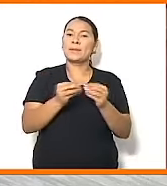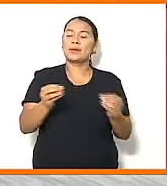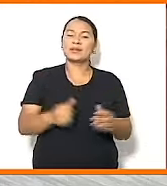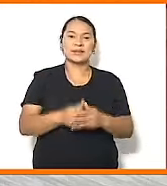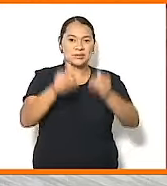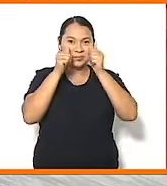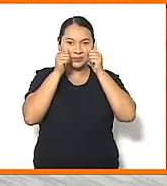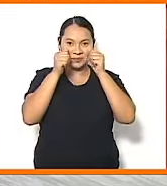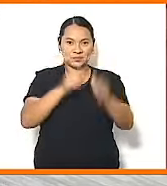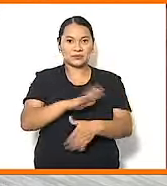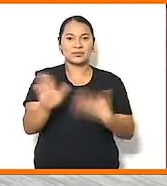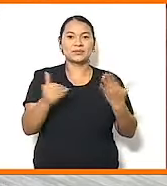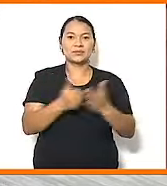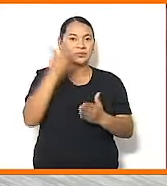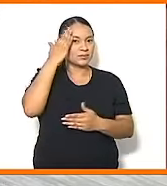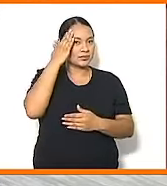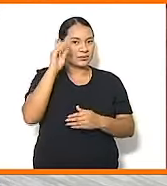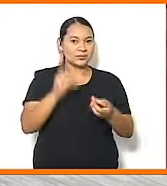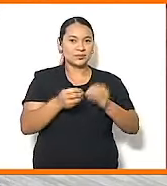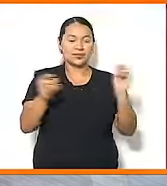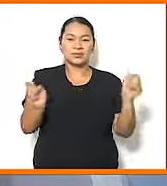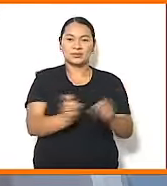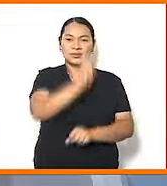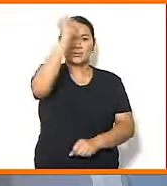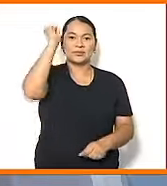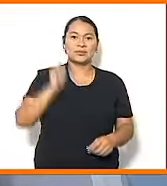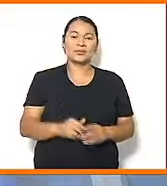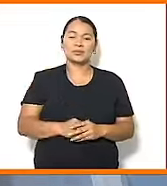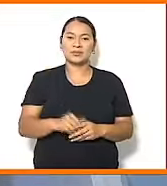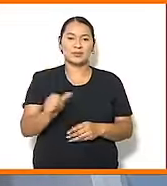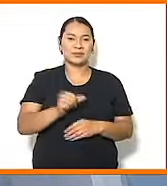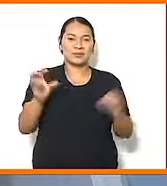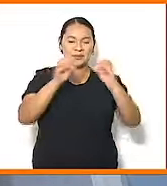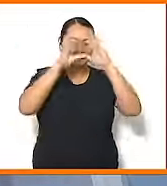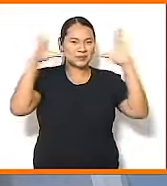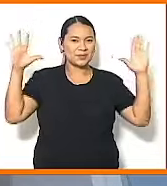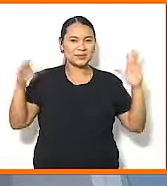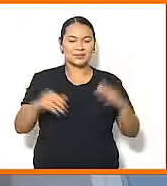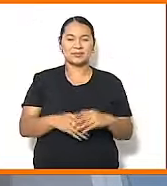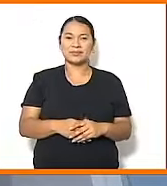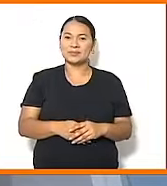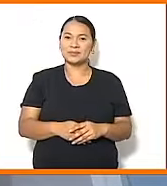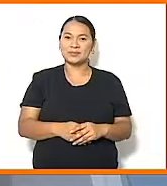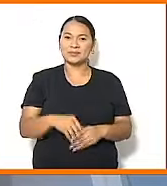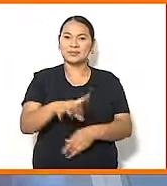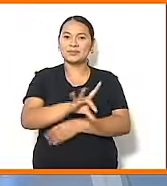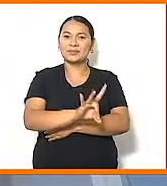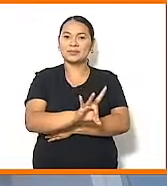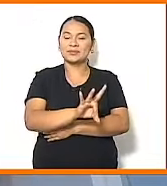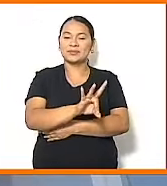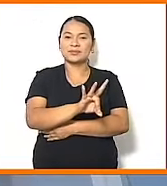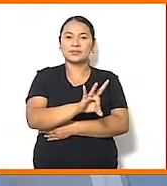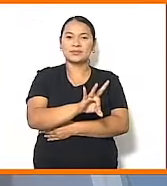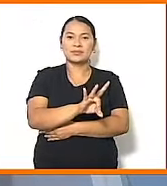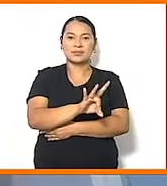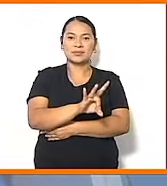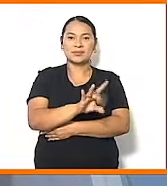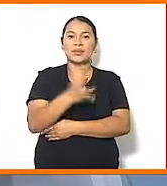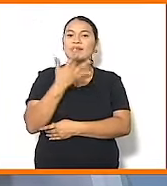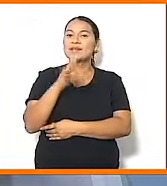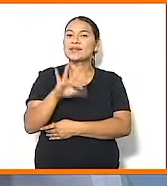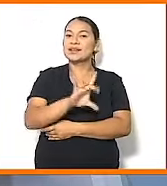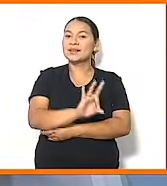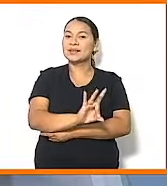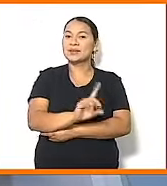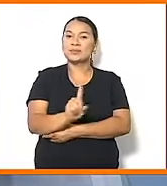Atentos porque vamos a conocer cuál es ese primer dígito ganador en esta mañana y este es... el 8, segundo dígito, suerte, porque este